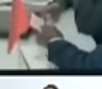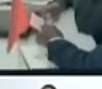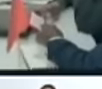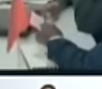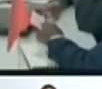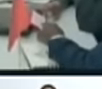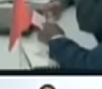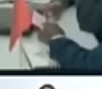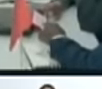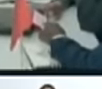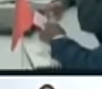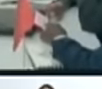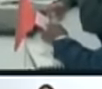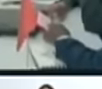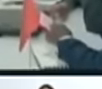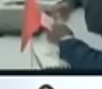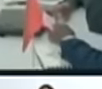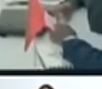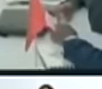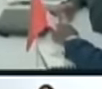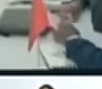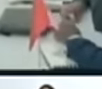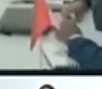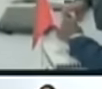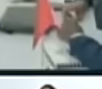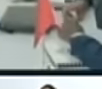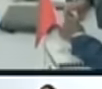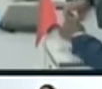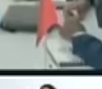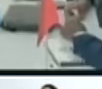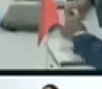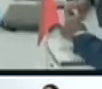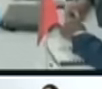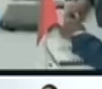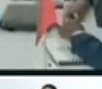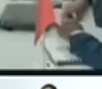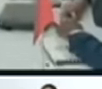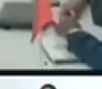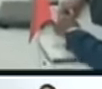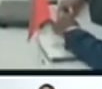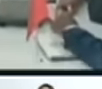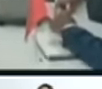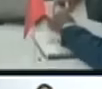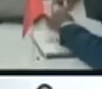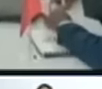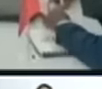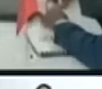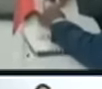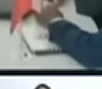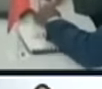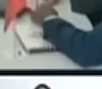posición de cómo el laudo arbitral de 1899